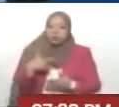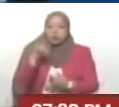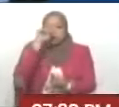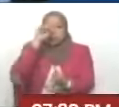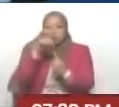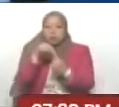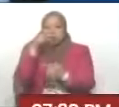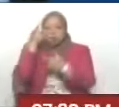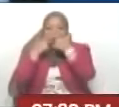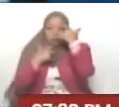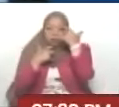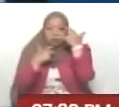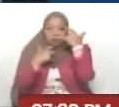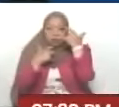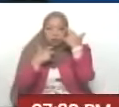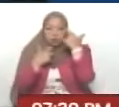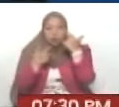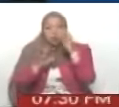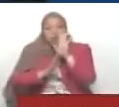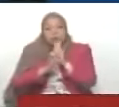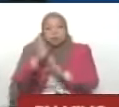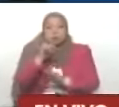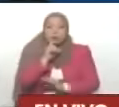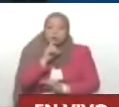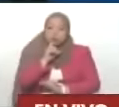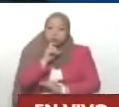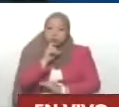dejó Chávez y superarlo,